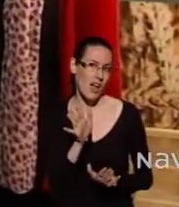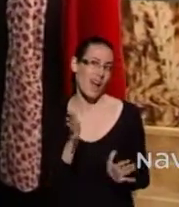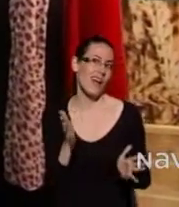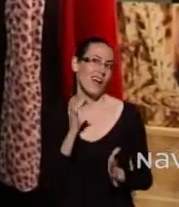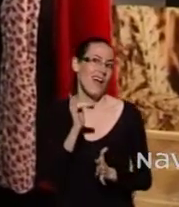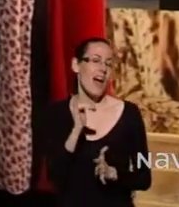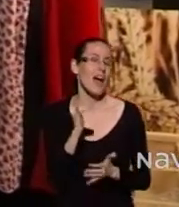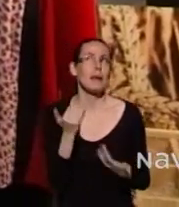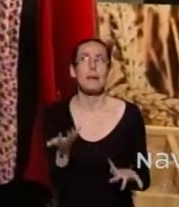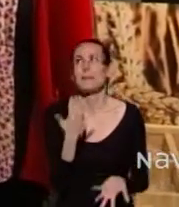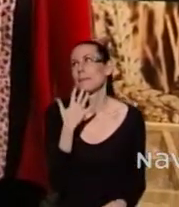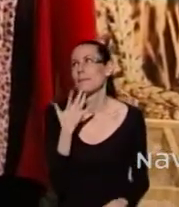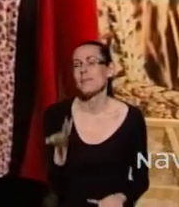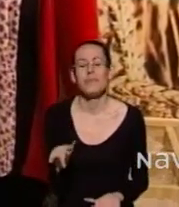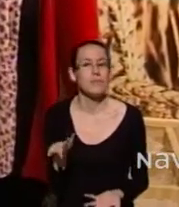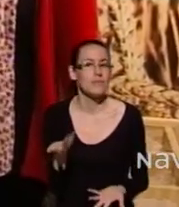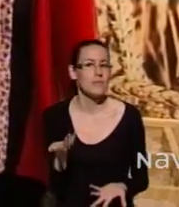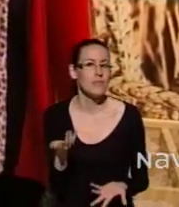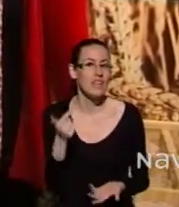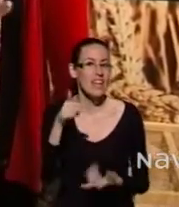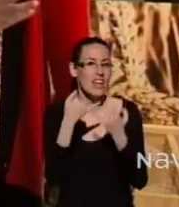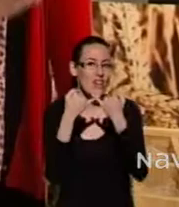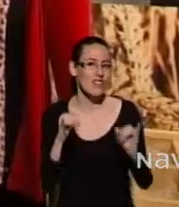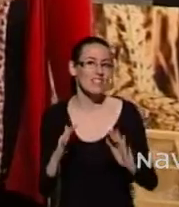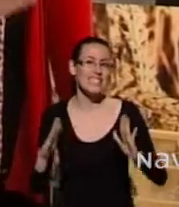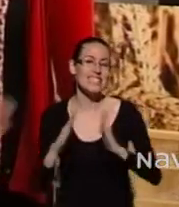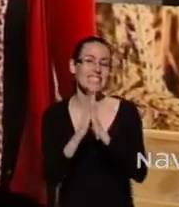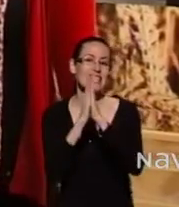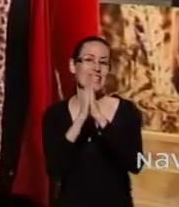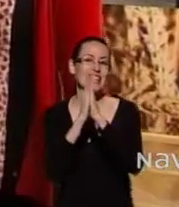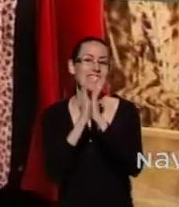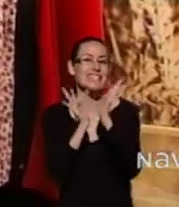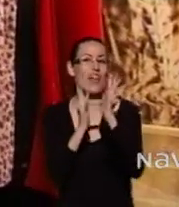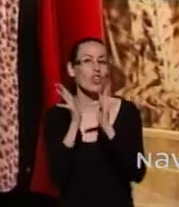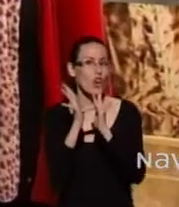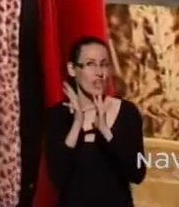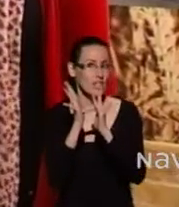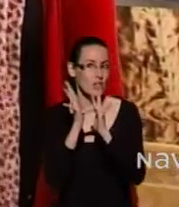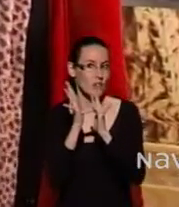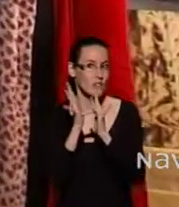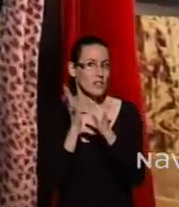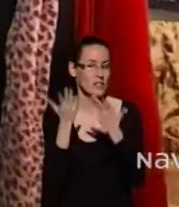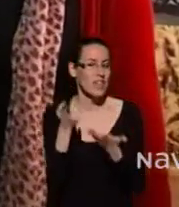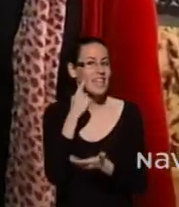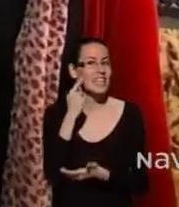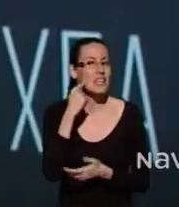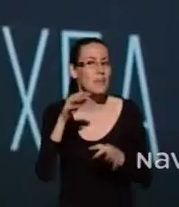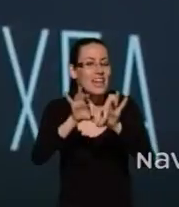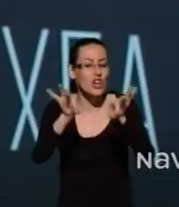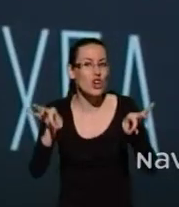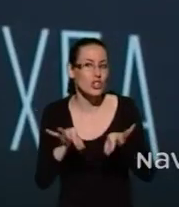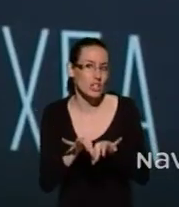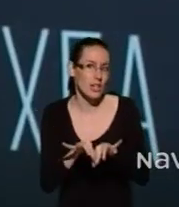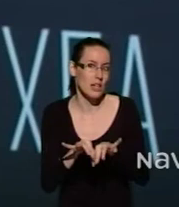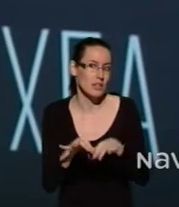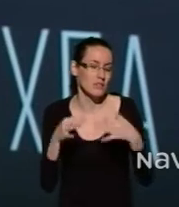típicos. Por ejemplo, en las fiestas del Santo Cristo de Aibar, no sé si habéis visto el Santo Cristo que hay en la iglesia, sí, pues eran típicas las rosquillas. Un poco esa es